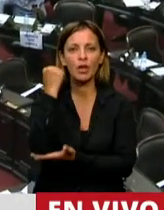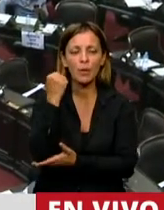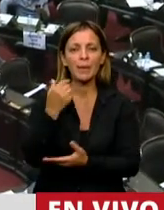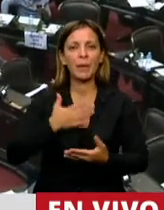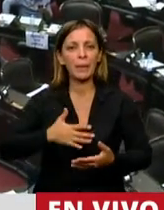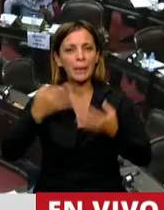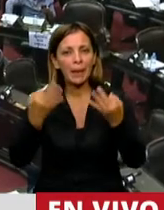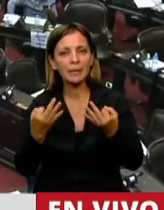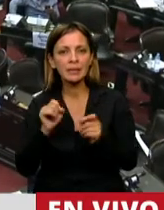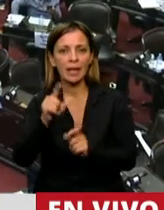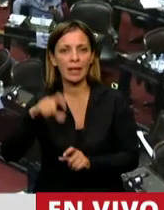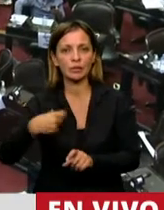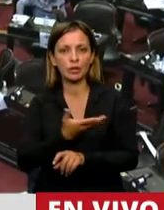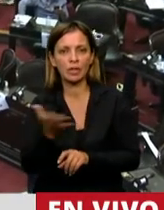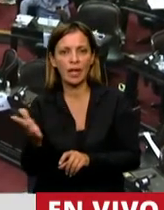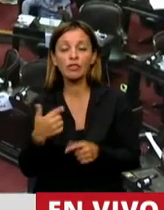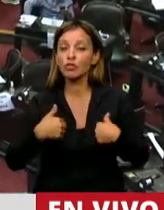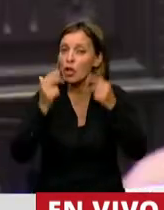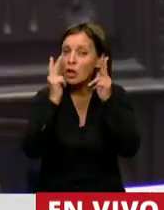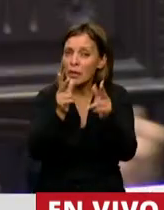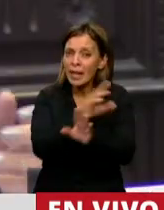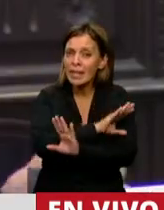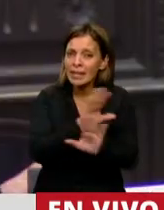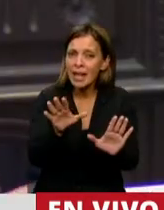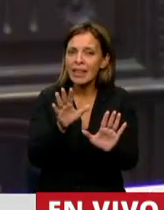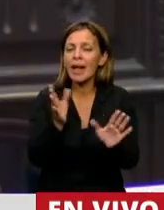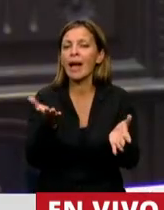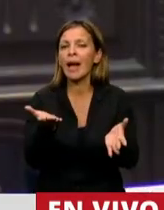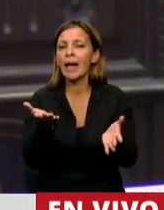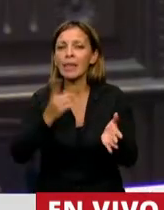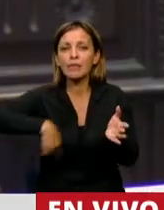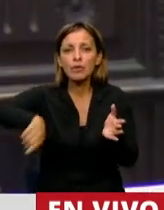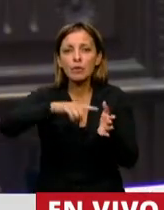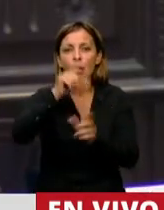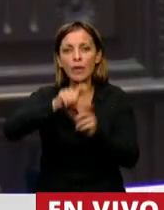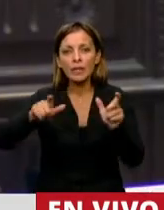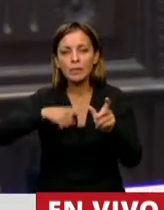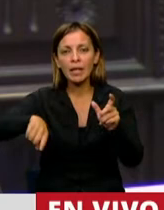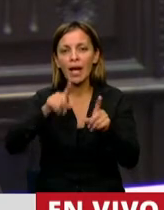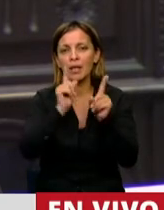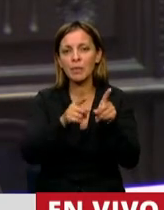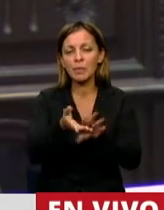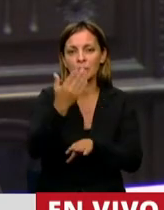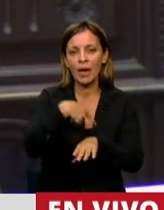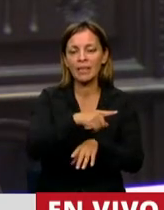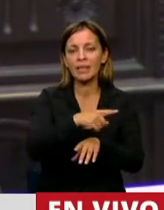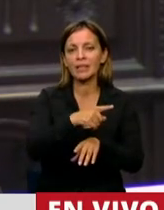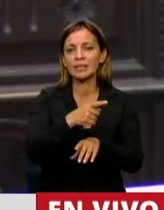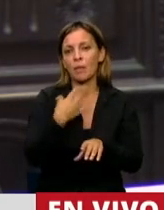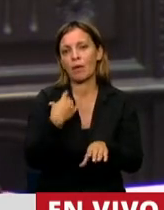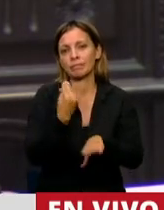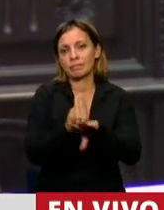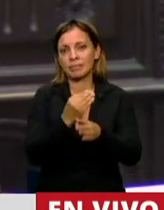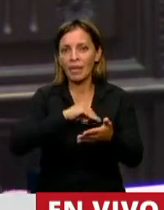de la población en el país. No dije nada de los que estamos acá y que la academia nos otorgó, más allá de ser